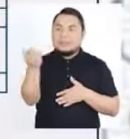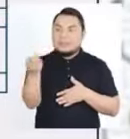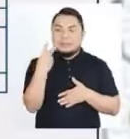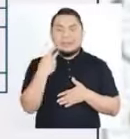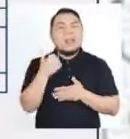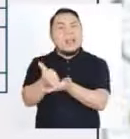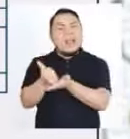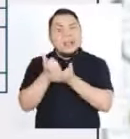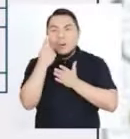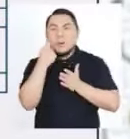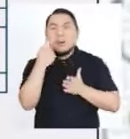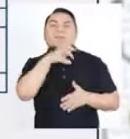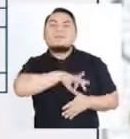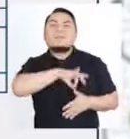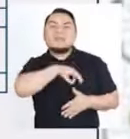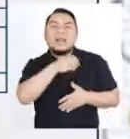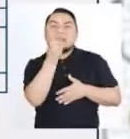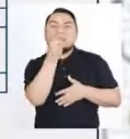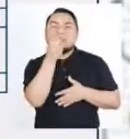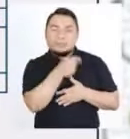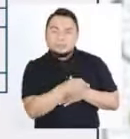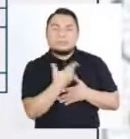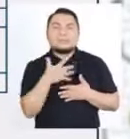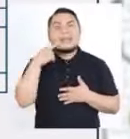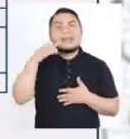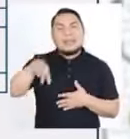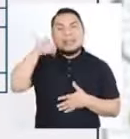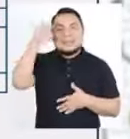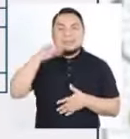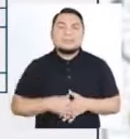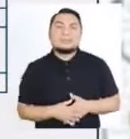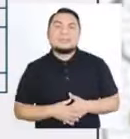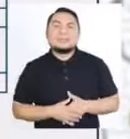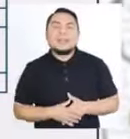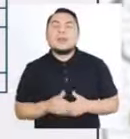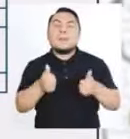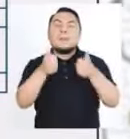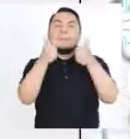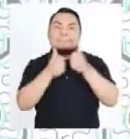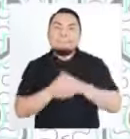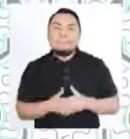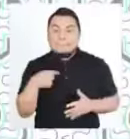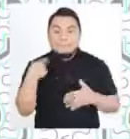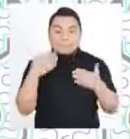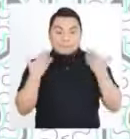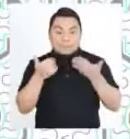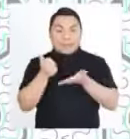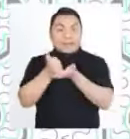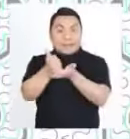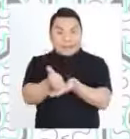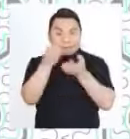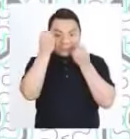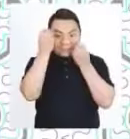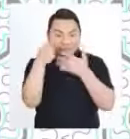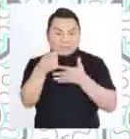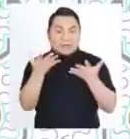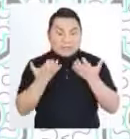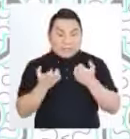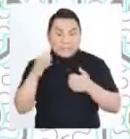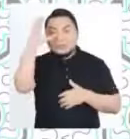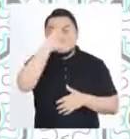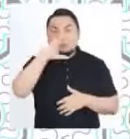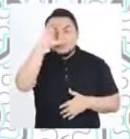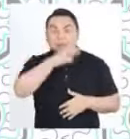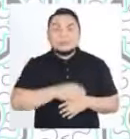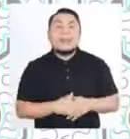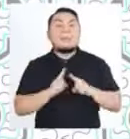Kubi para reconocer los beneficios de los alimentos que elegiremos. Muy bien, los podemos ayudar con la información